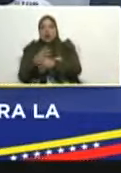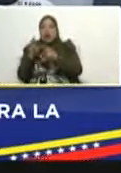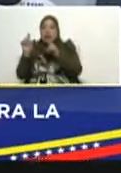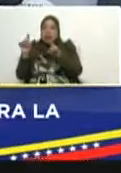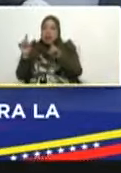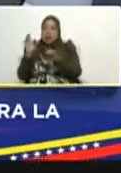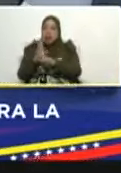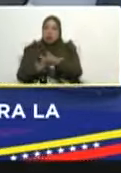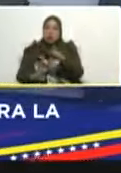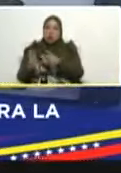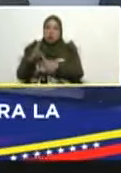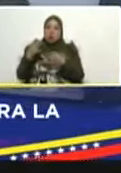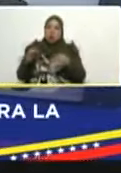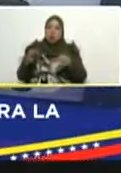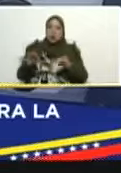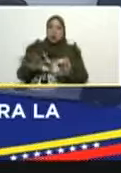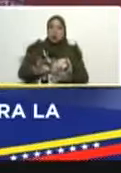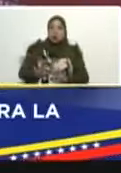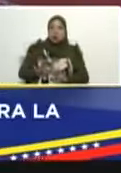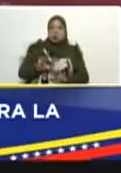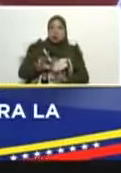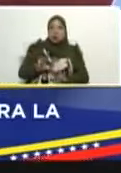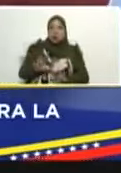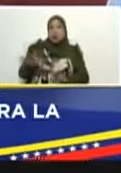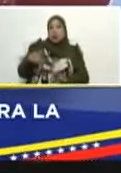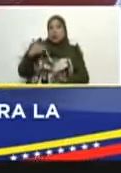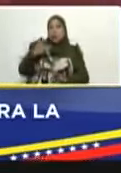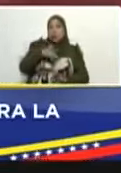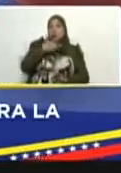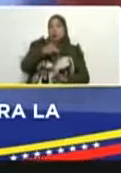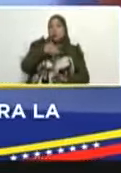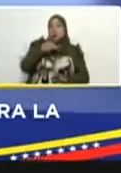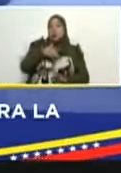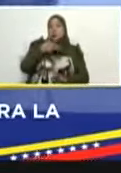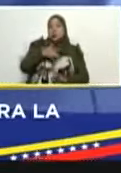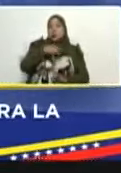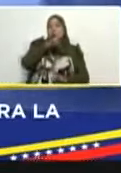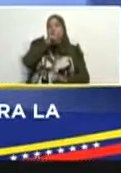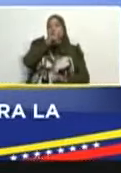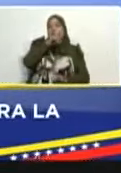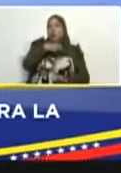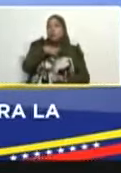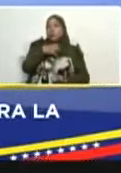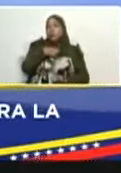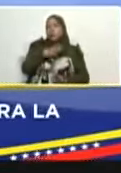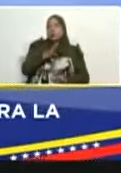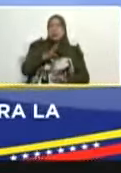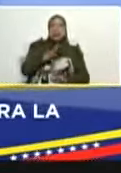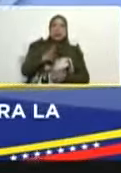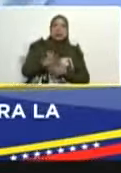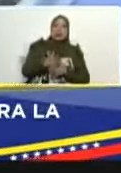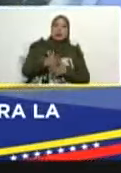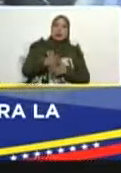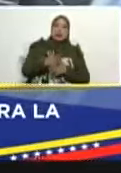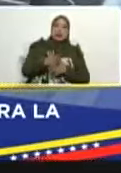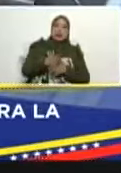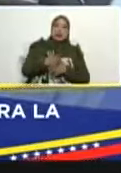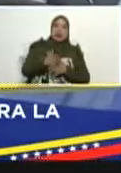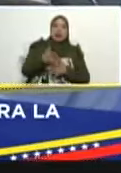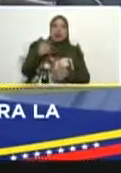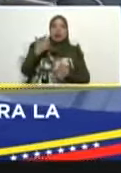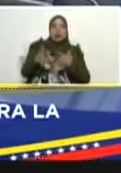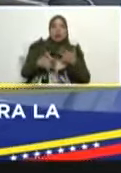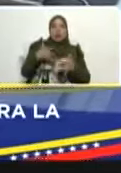Presidente, la emoción no deja que nuestros niños puedan compartir aquí la hermosa